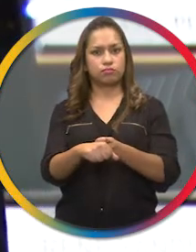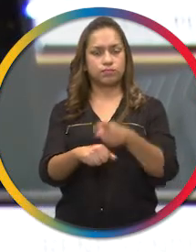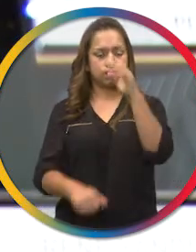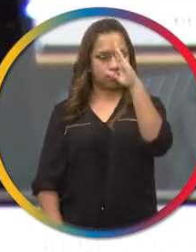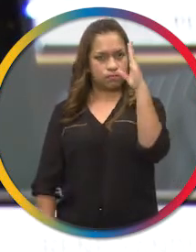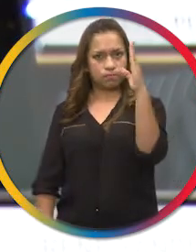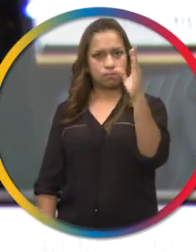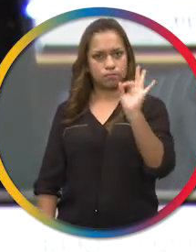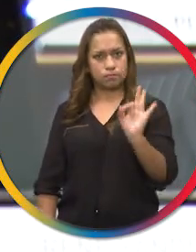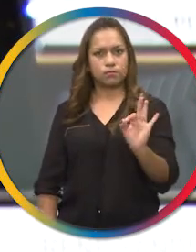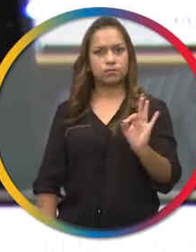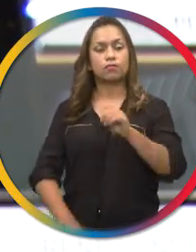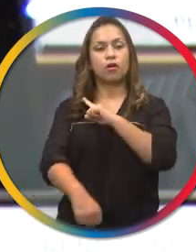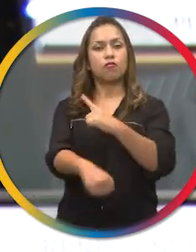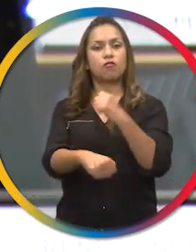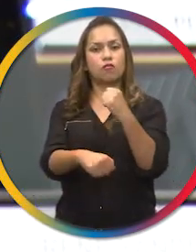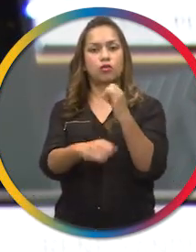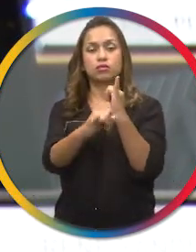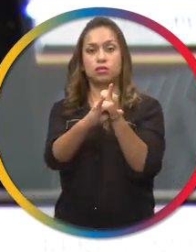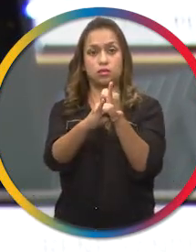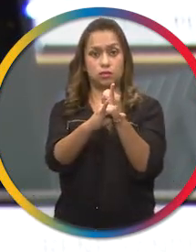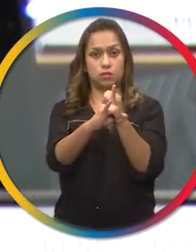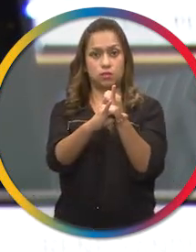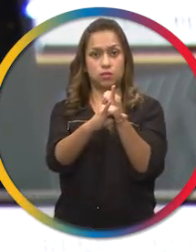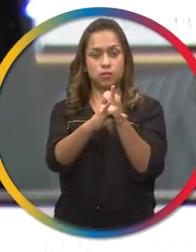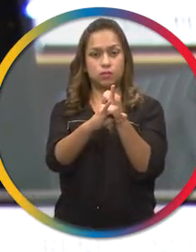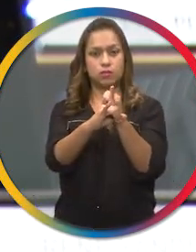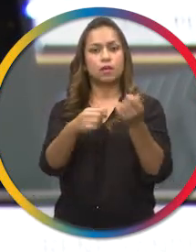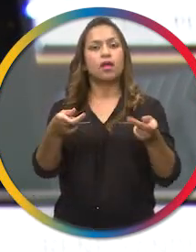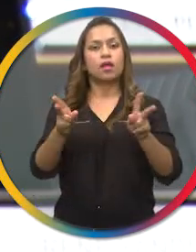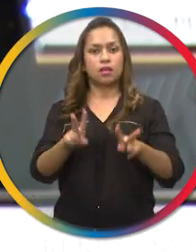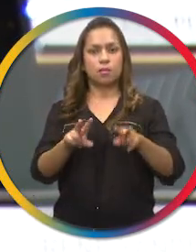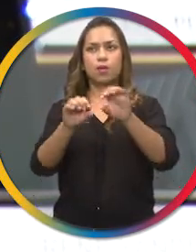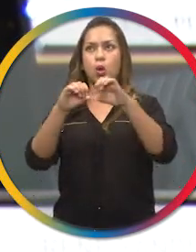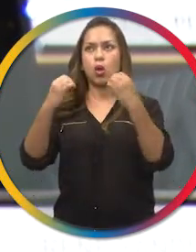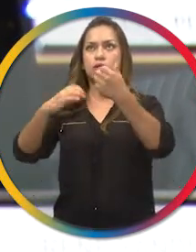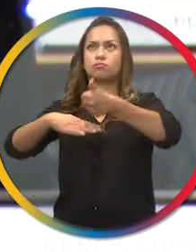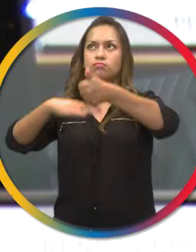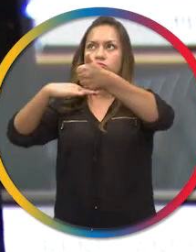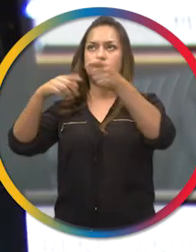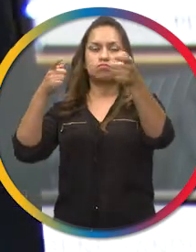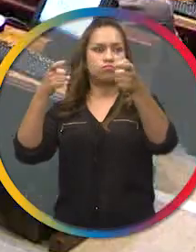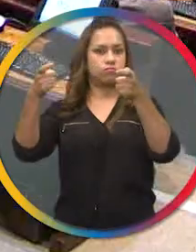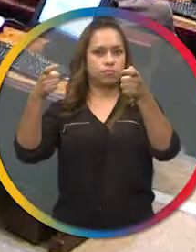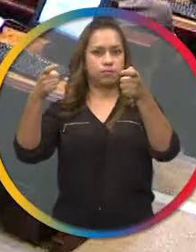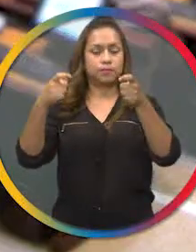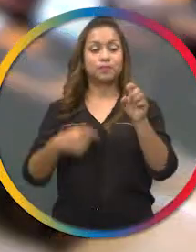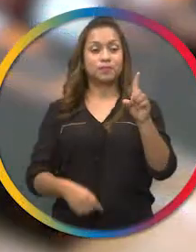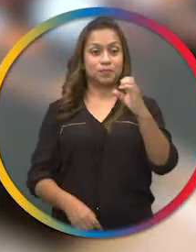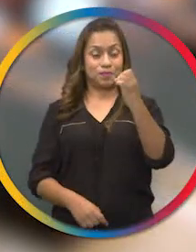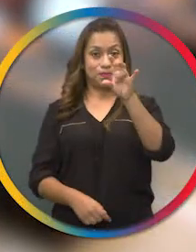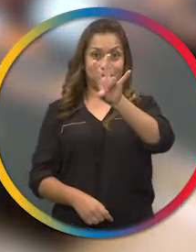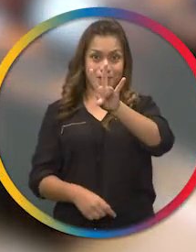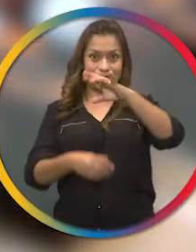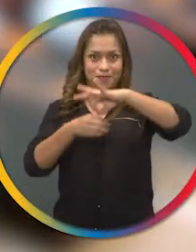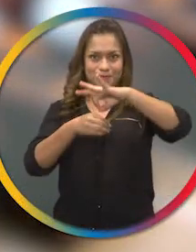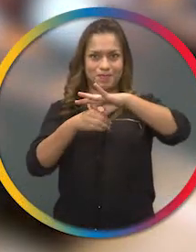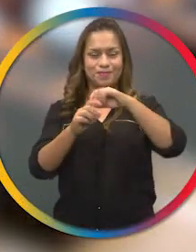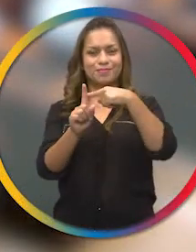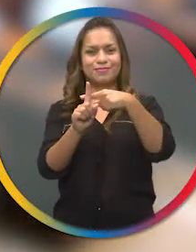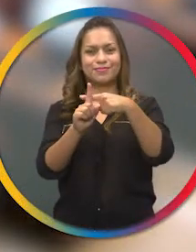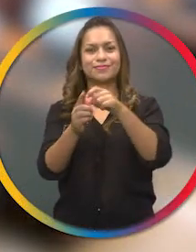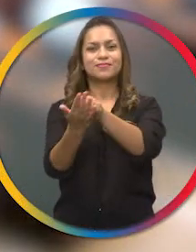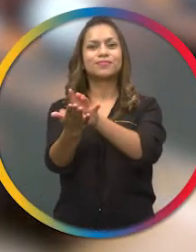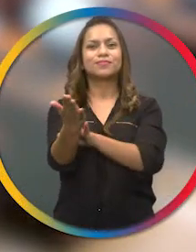y firmes en lo que se refiere al fortalecimiento, a la institucionalidad y los organismos de control. 107 votos